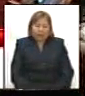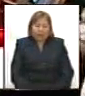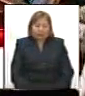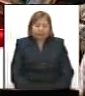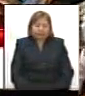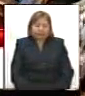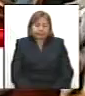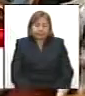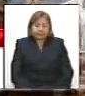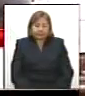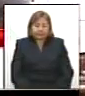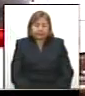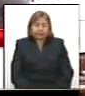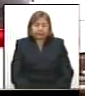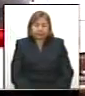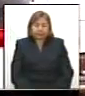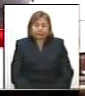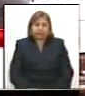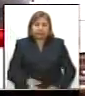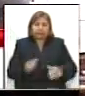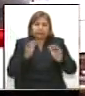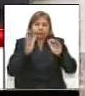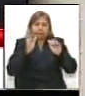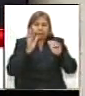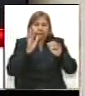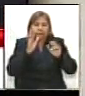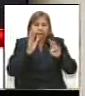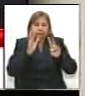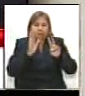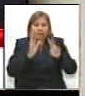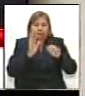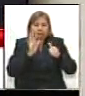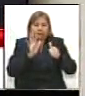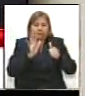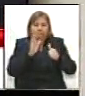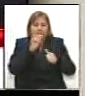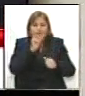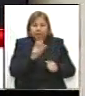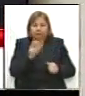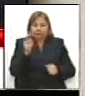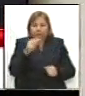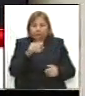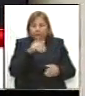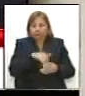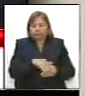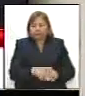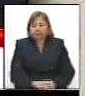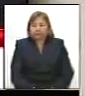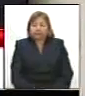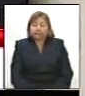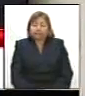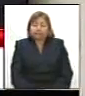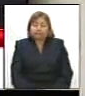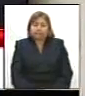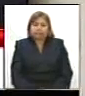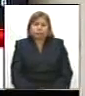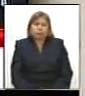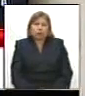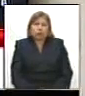Han registrado su asistencia 76 señores congresistas. Al voto.